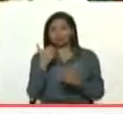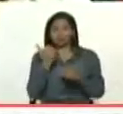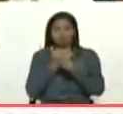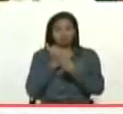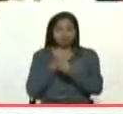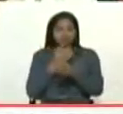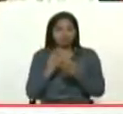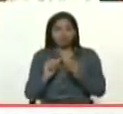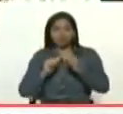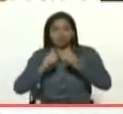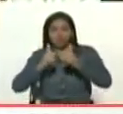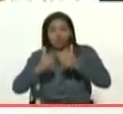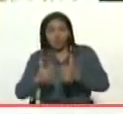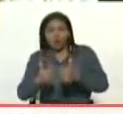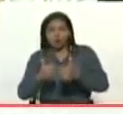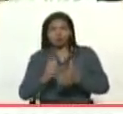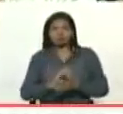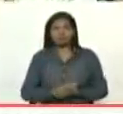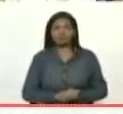de que el Banco de Venezuela